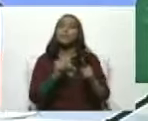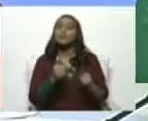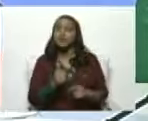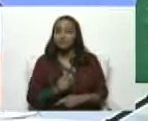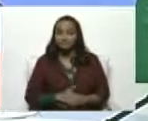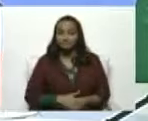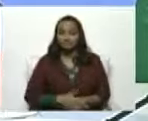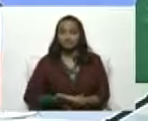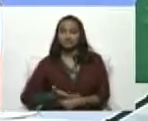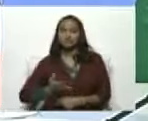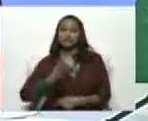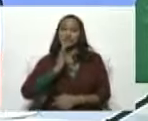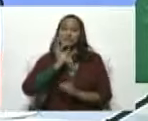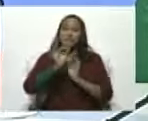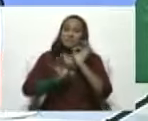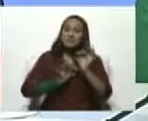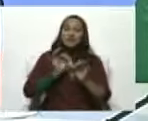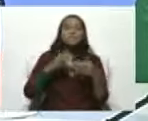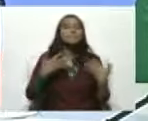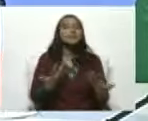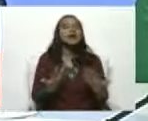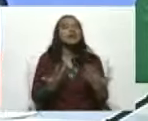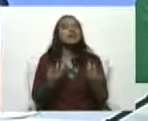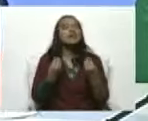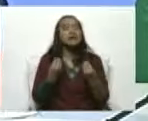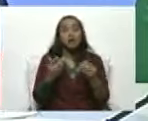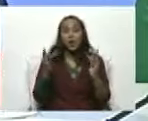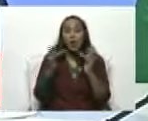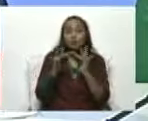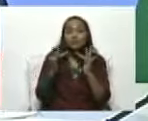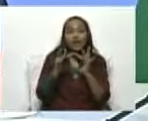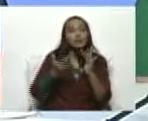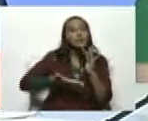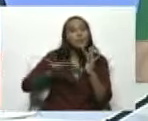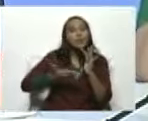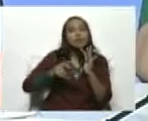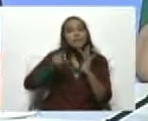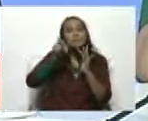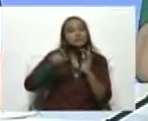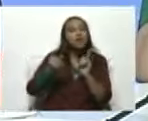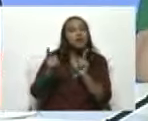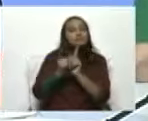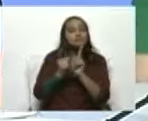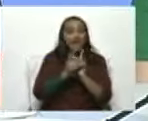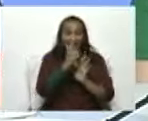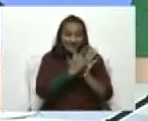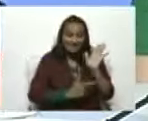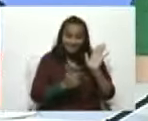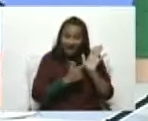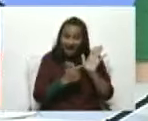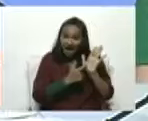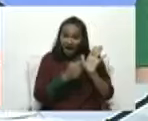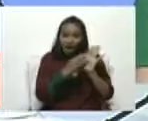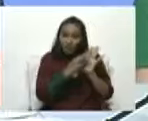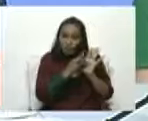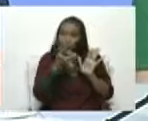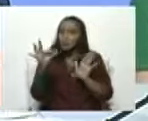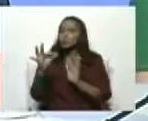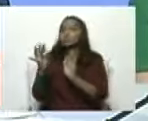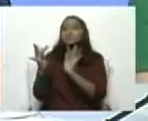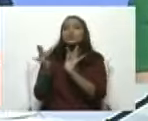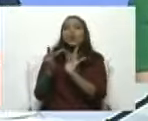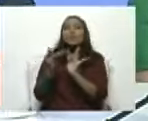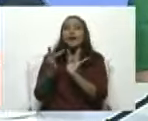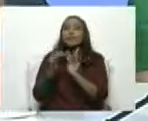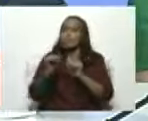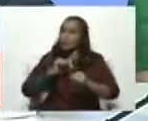allí para el contacto permanente, para la movilización, para la organización, para